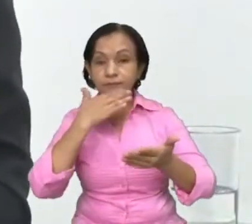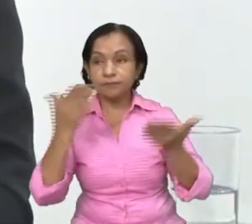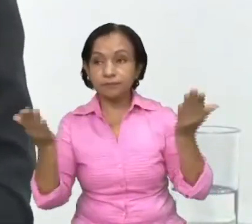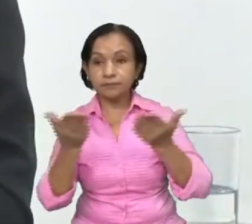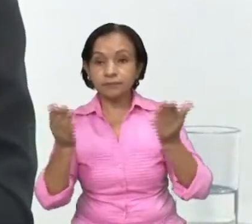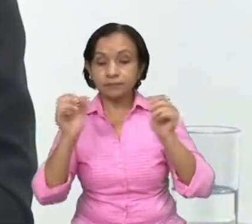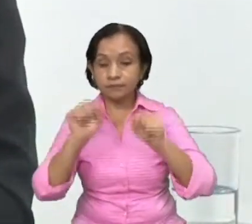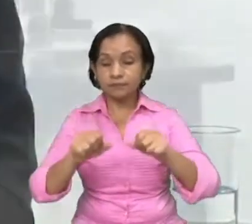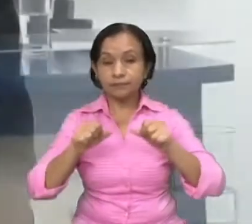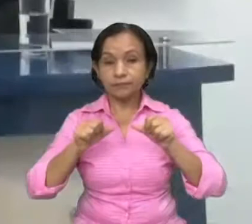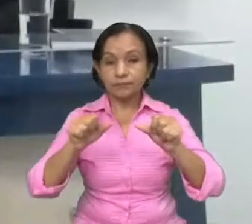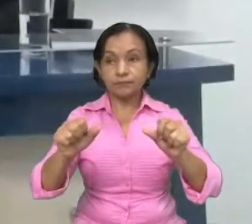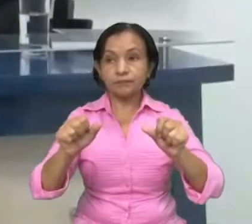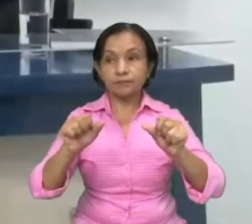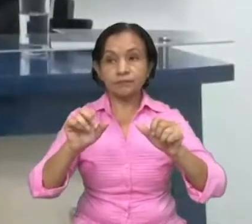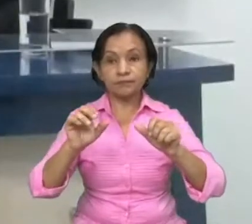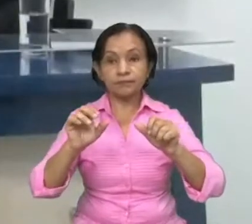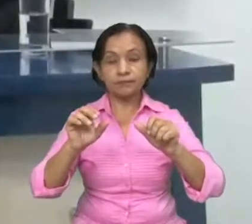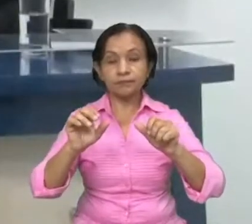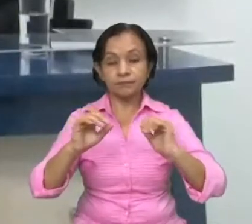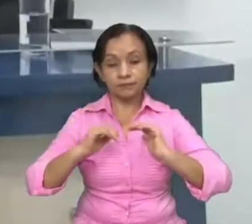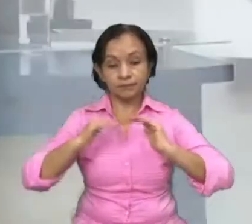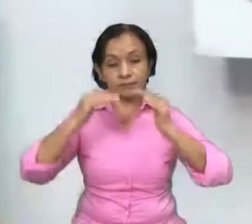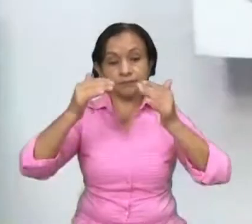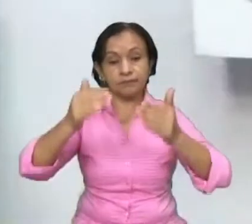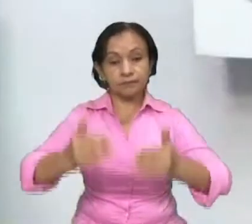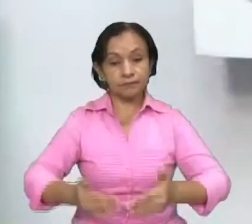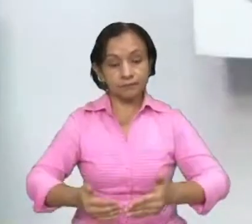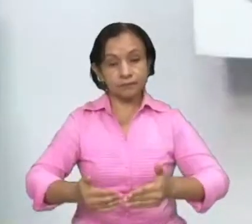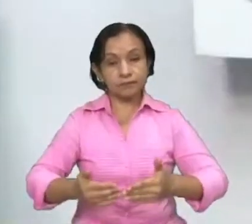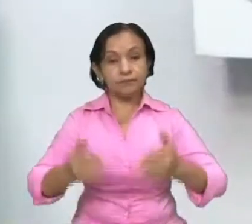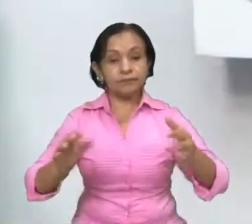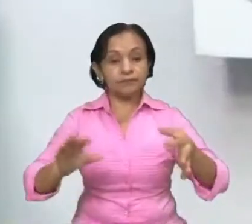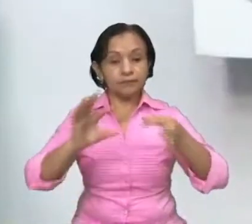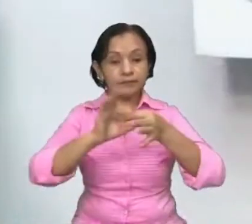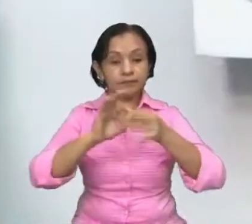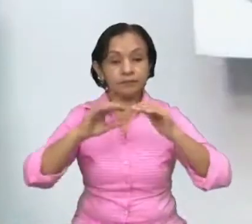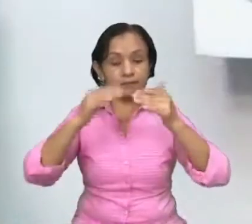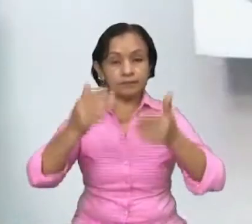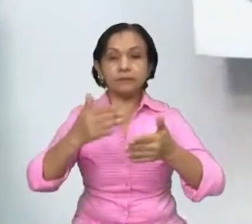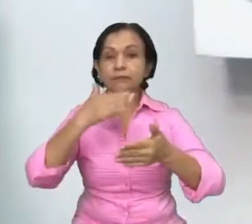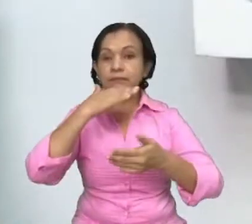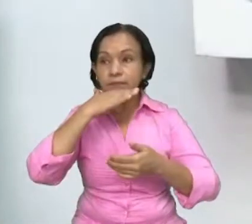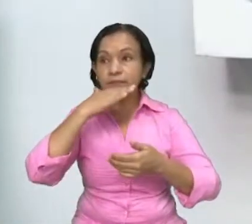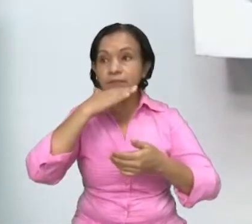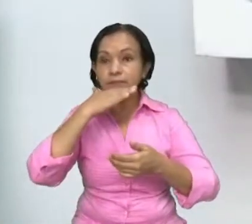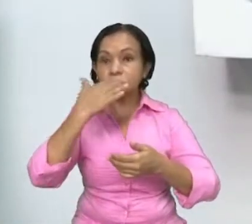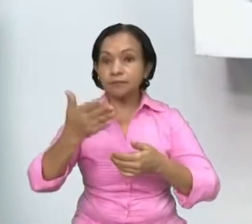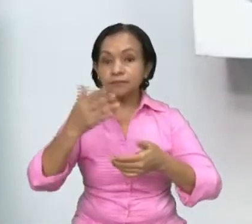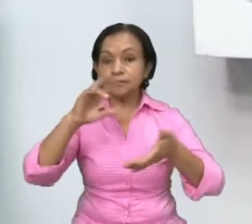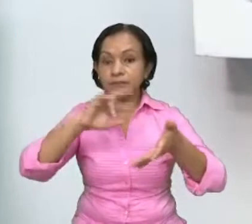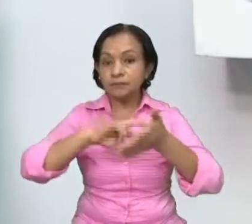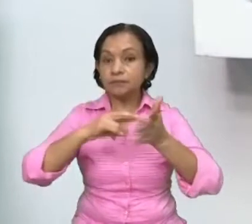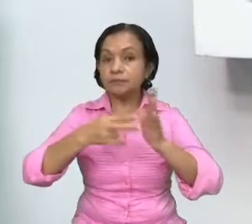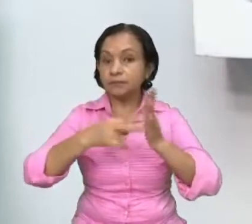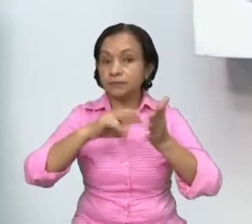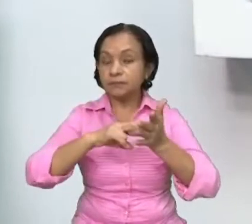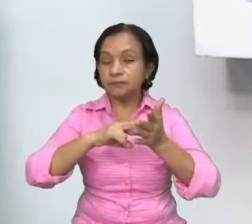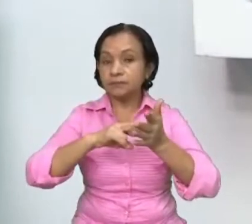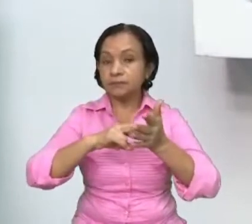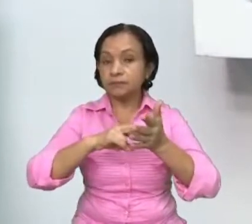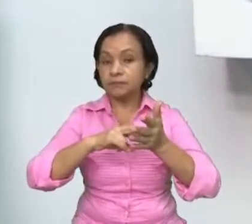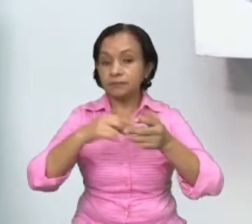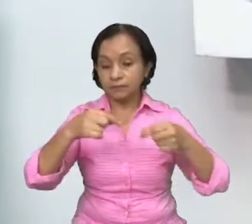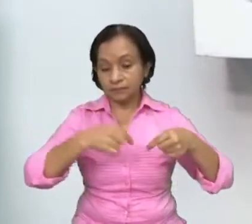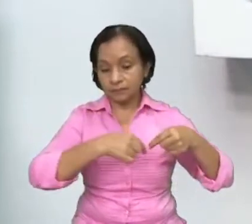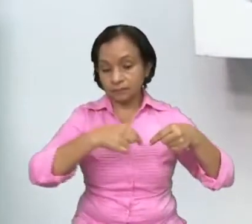riesgo o puede continuar normal? La cirugía fetal convierte al embarazo en riesgo, en el sentido de que un